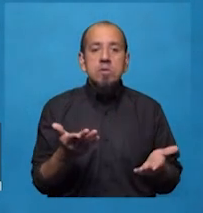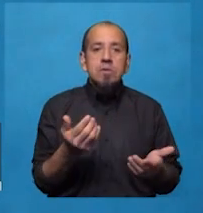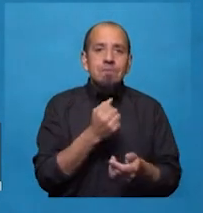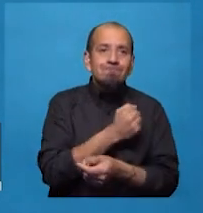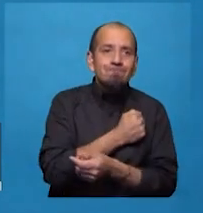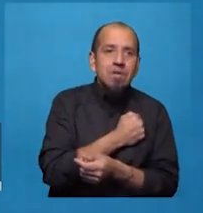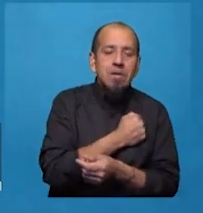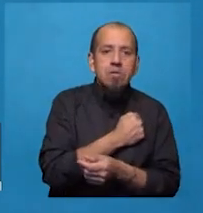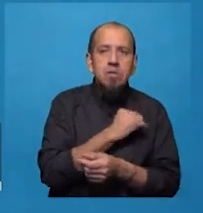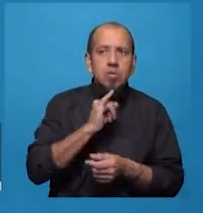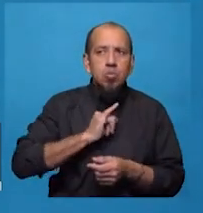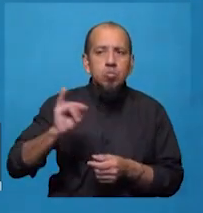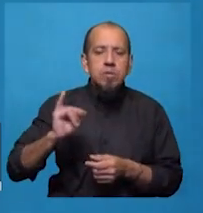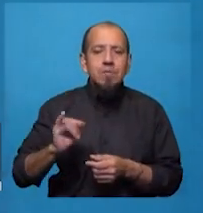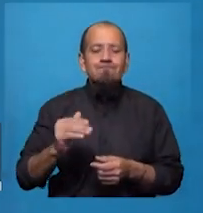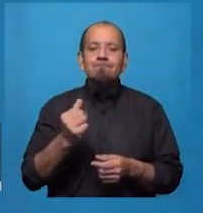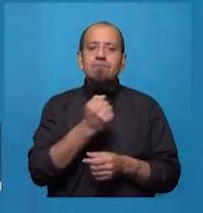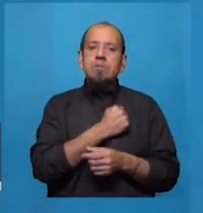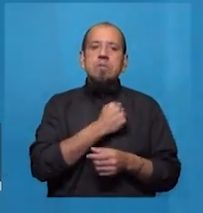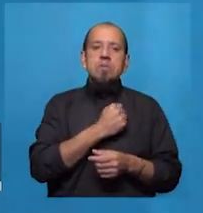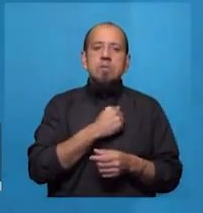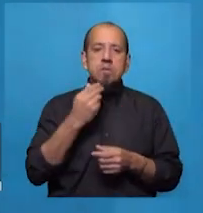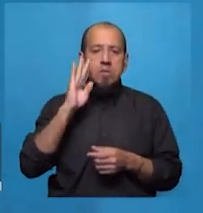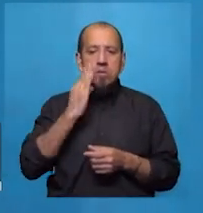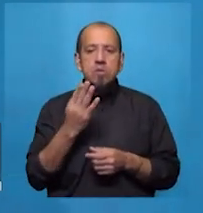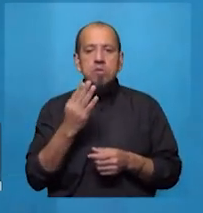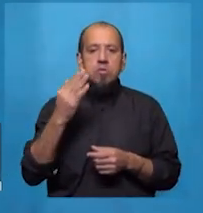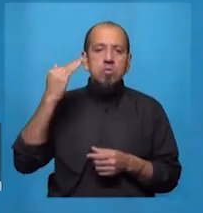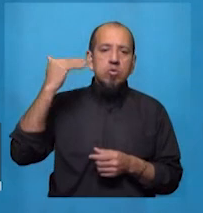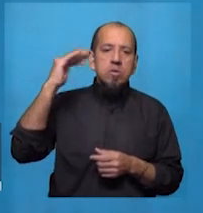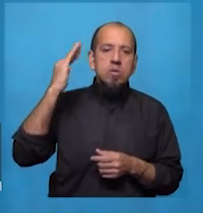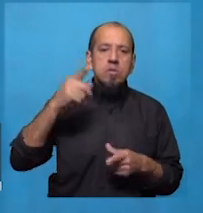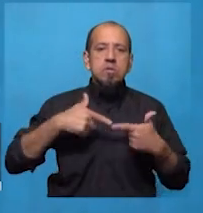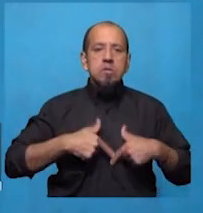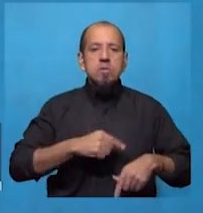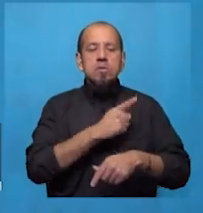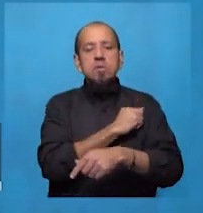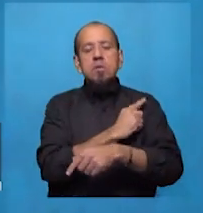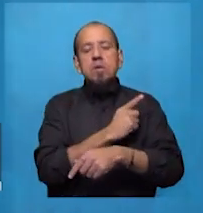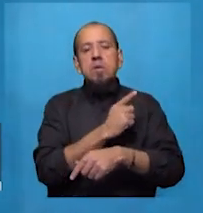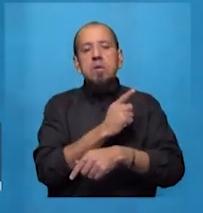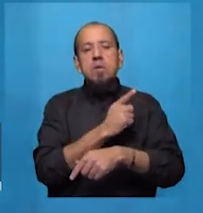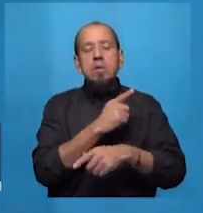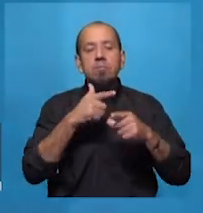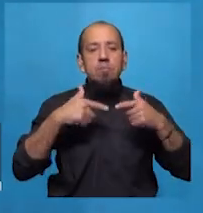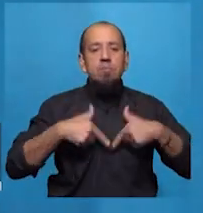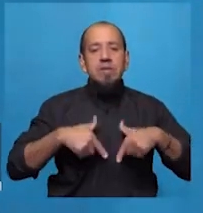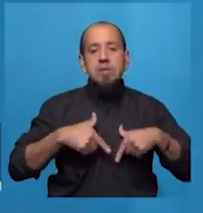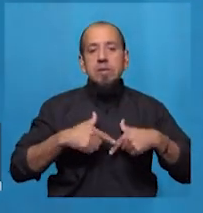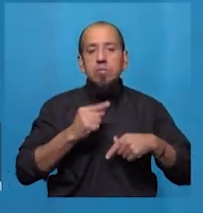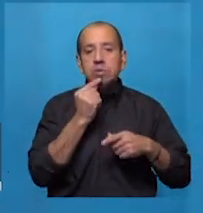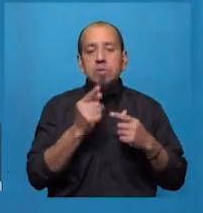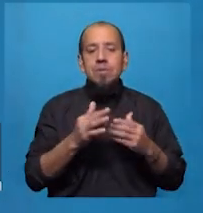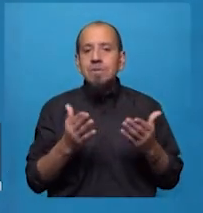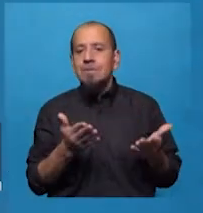no y esto lo ha reconocido el propio el propio jerarcas del ministerio tienen miedo de ir a denunciar porque desconfían